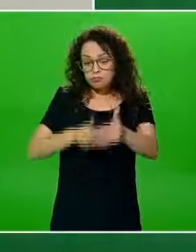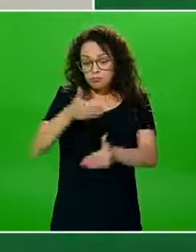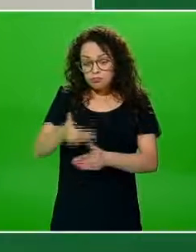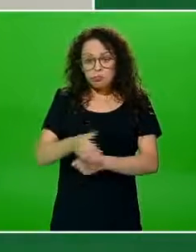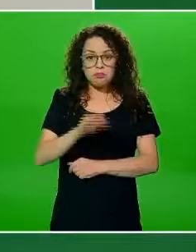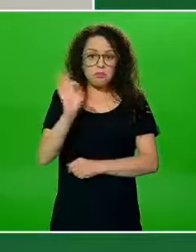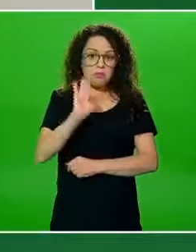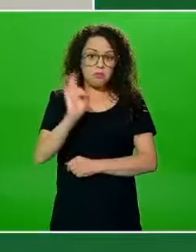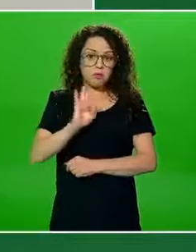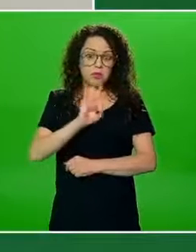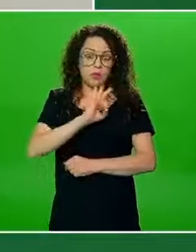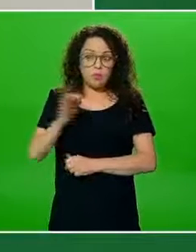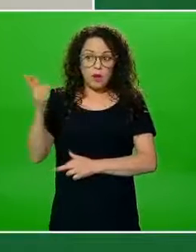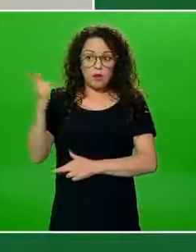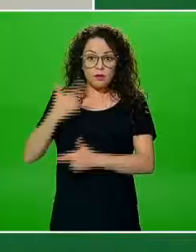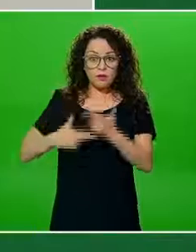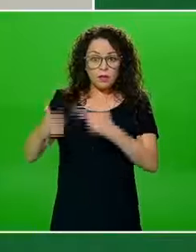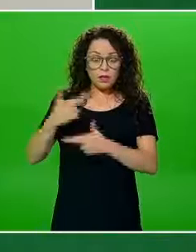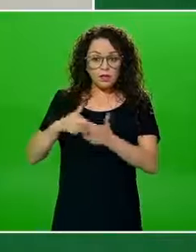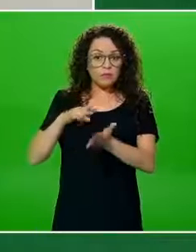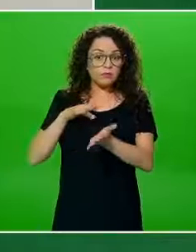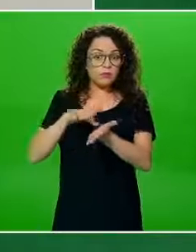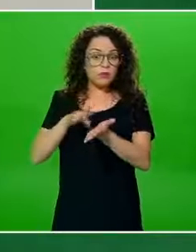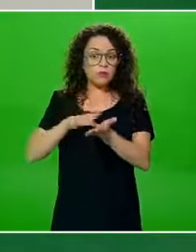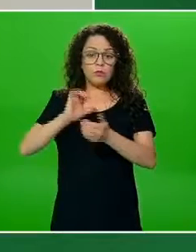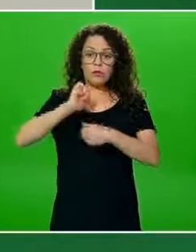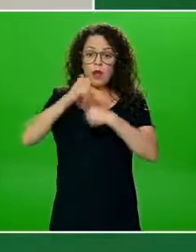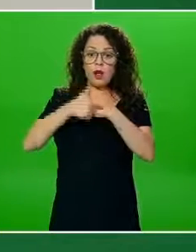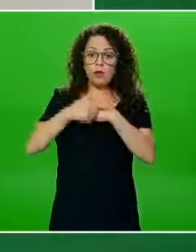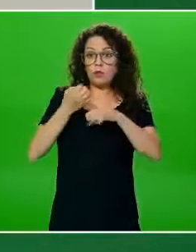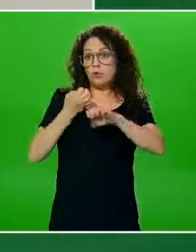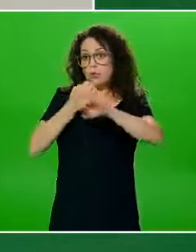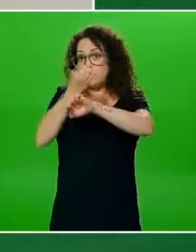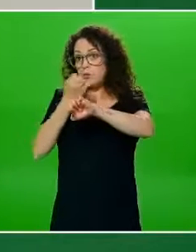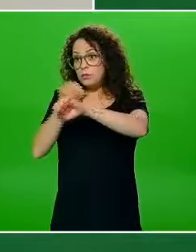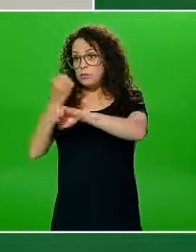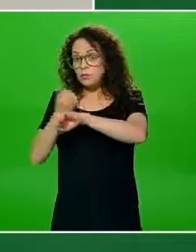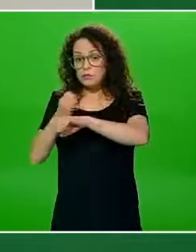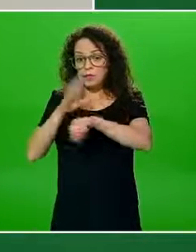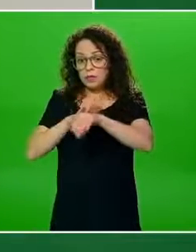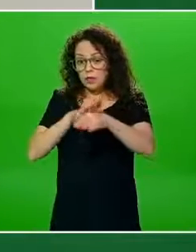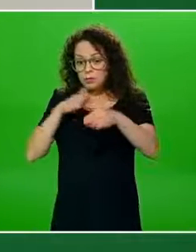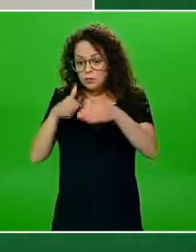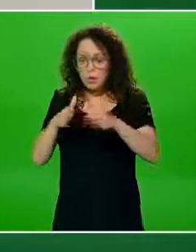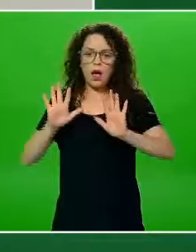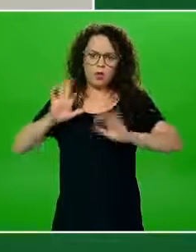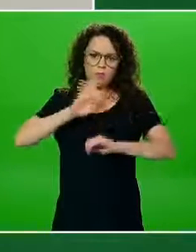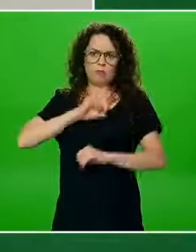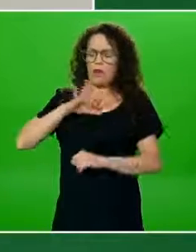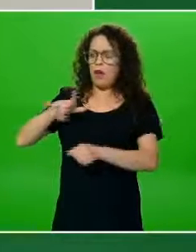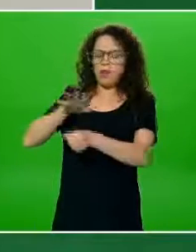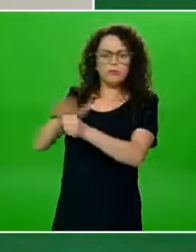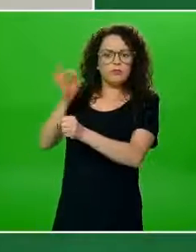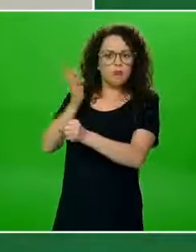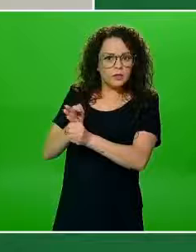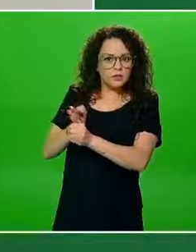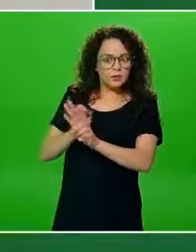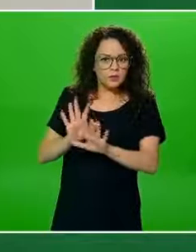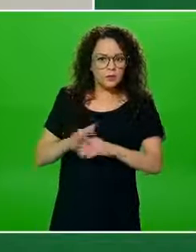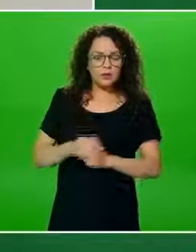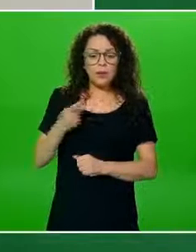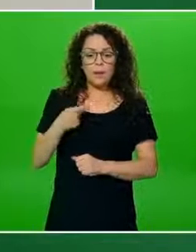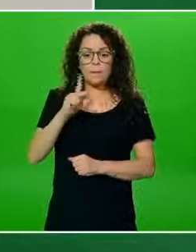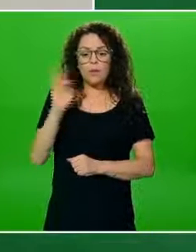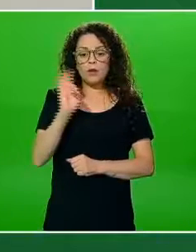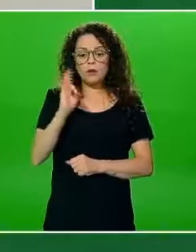nuevamente volver a apoyar a una entidad federativa en particular para llevarlo a cabo. Pero justo si en un momento se va a